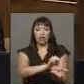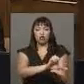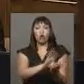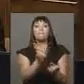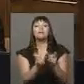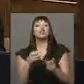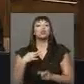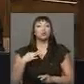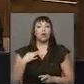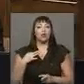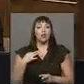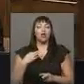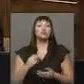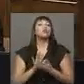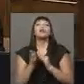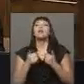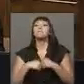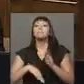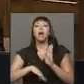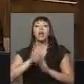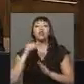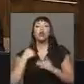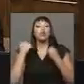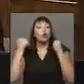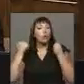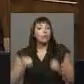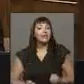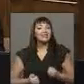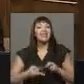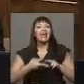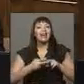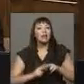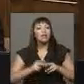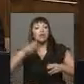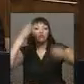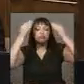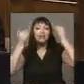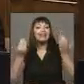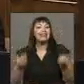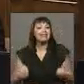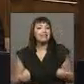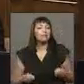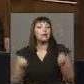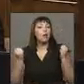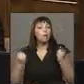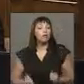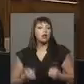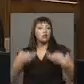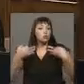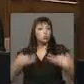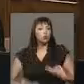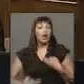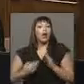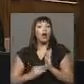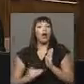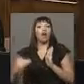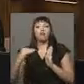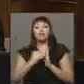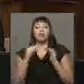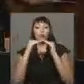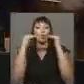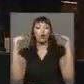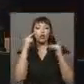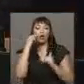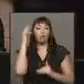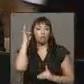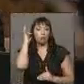los ciudadanos, de las mayores competencias, herramientas y capacidades necesarias para poder asegurar que avancemos hacia la igualdad de